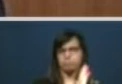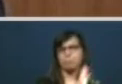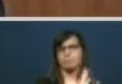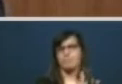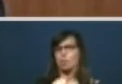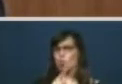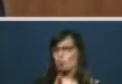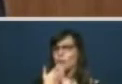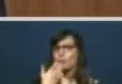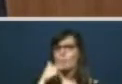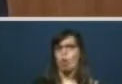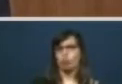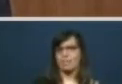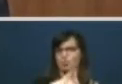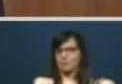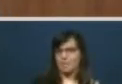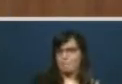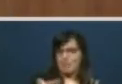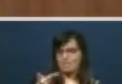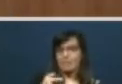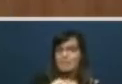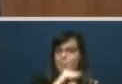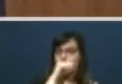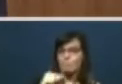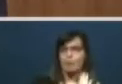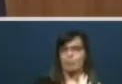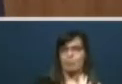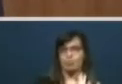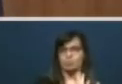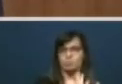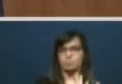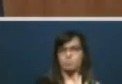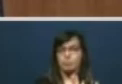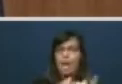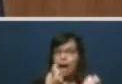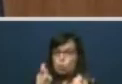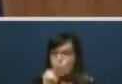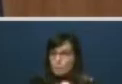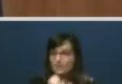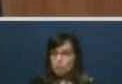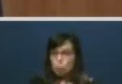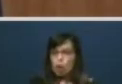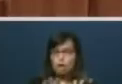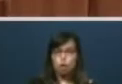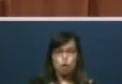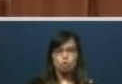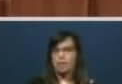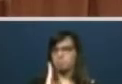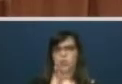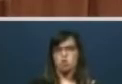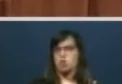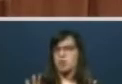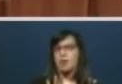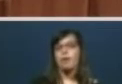universitarias una medida que no ha tenido impacto en el número de alumnos matriculados y que en todo caso mantiene